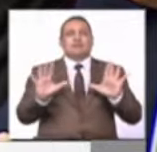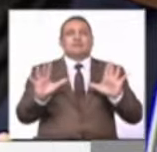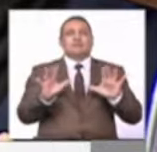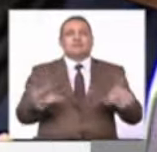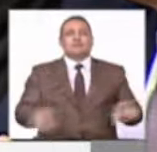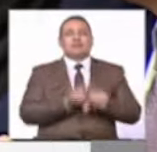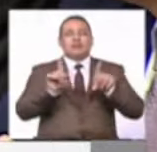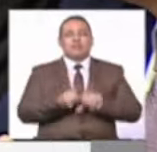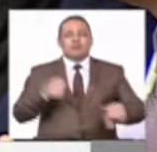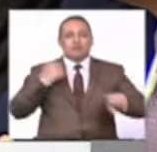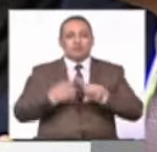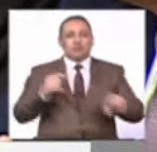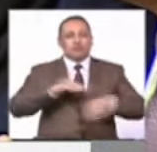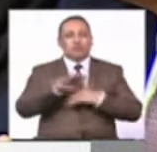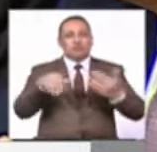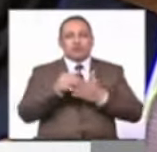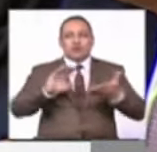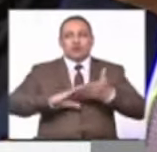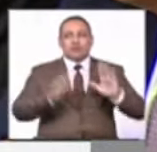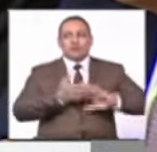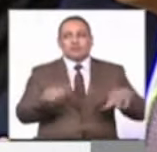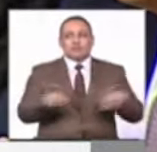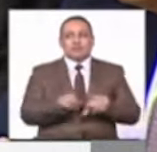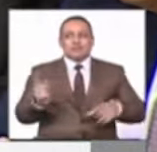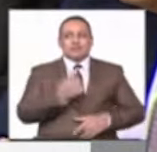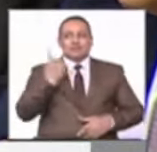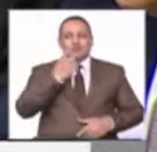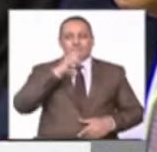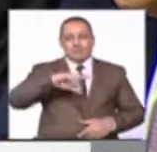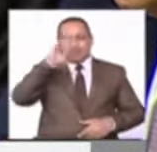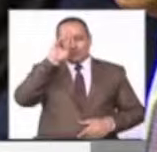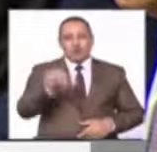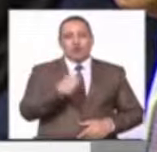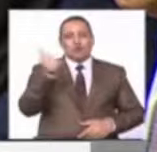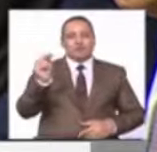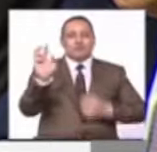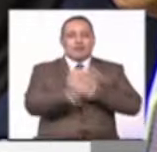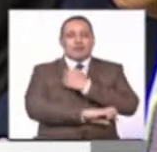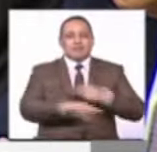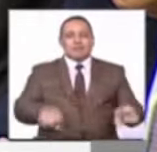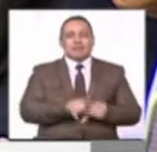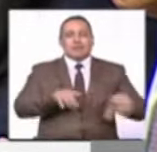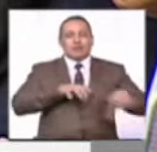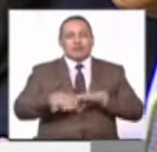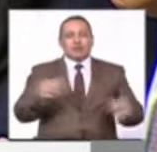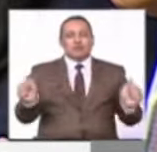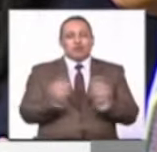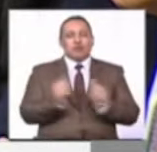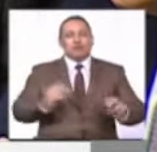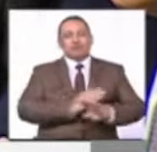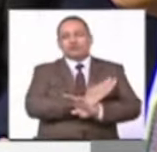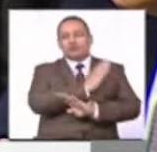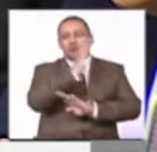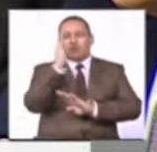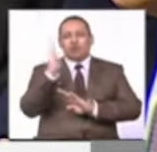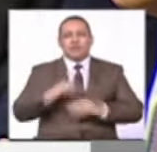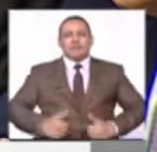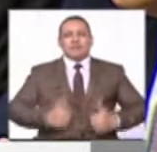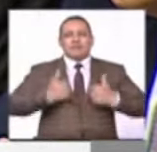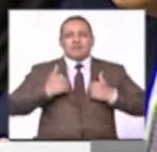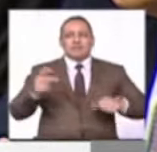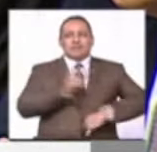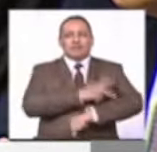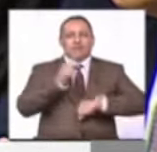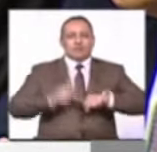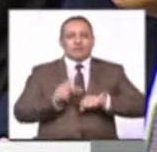por toda la comunidad de Abogados del país y del extranjero la realicé durante toda mi vida profesional en nuestro